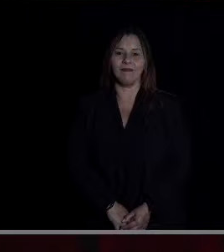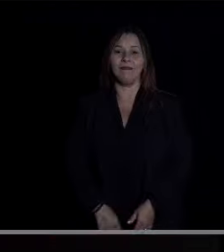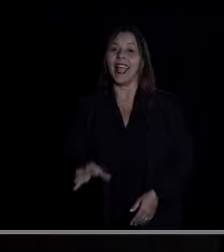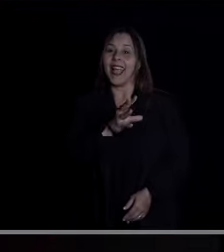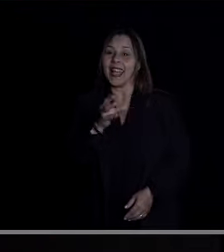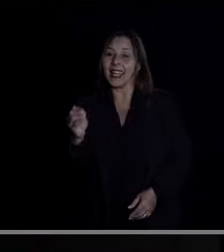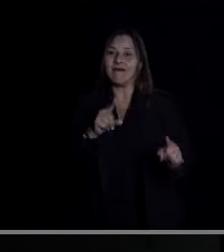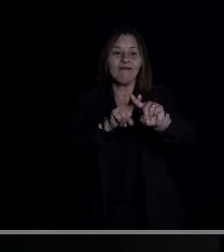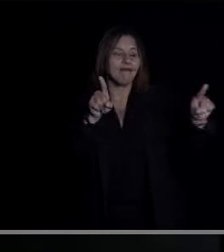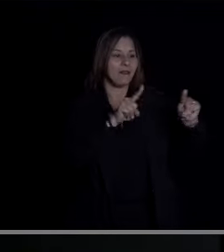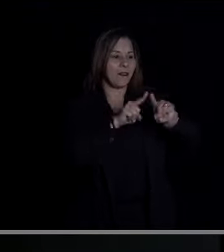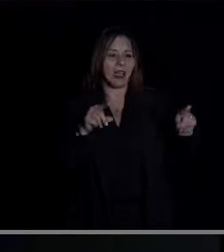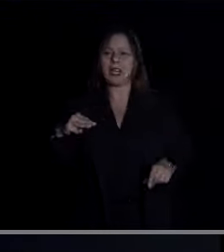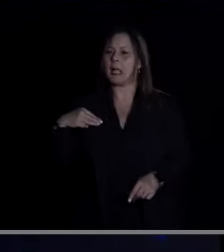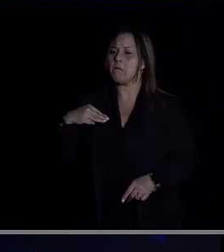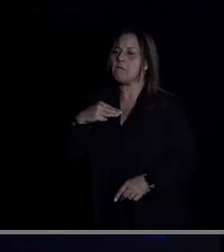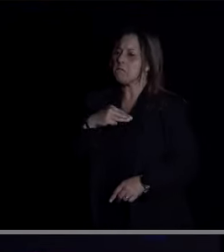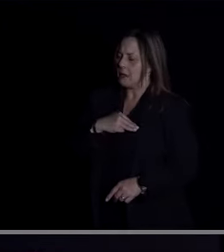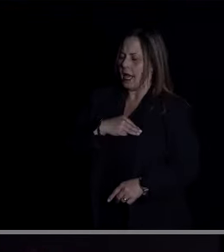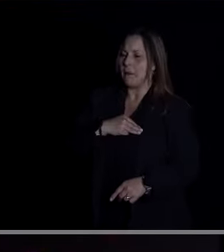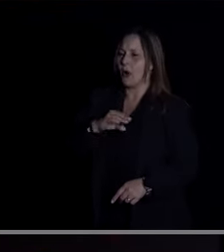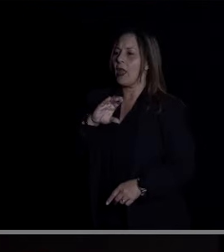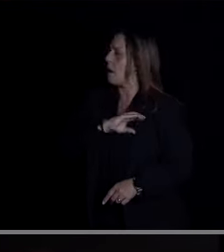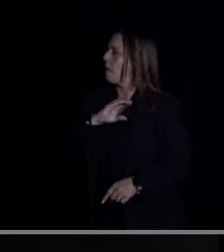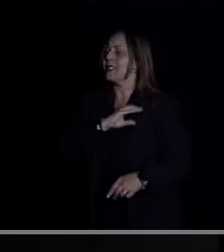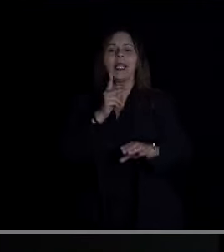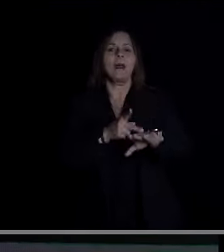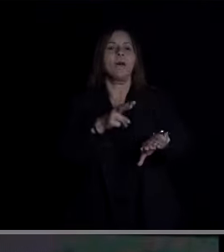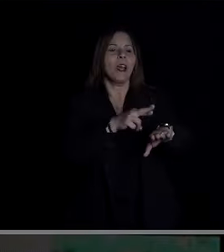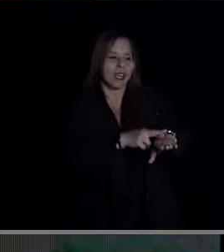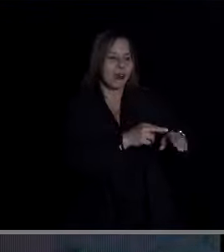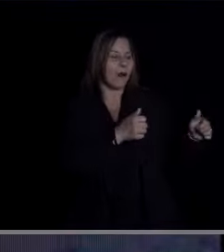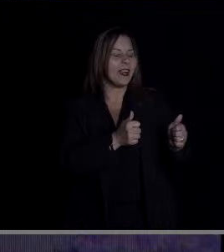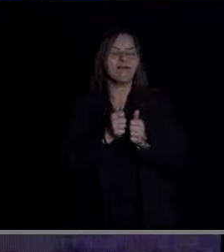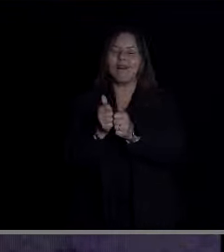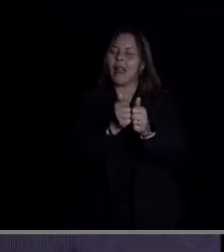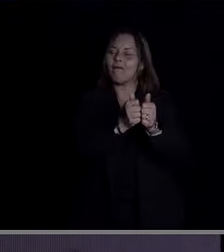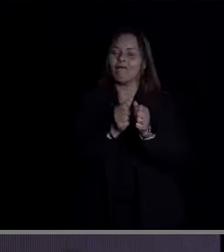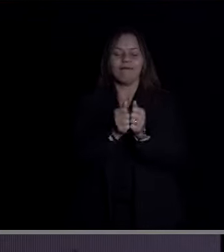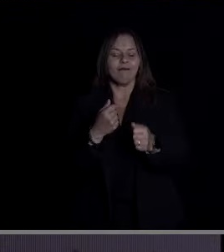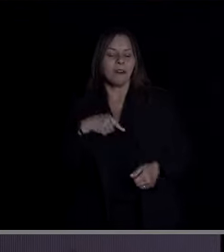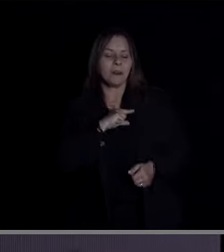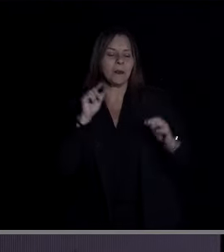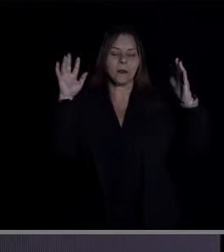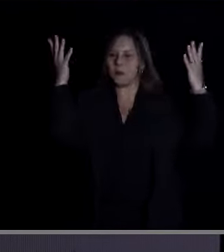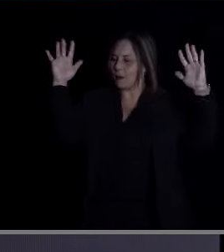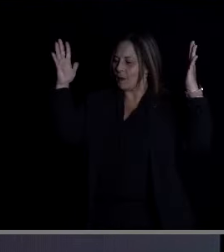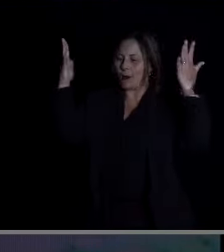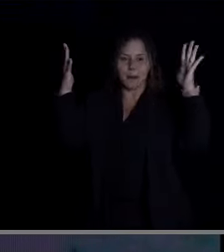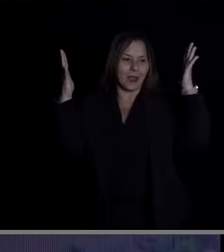y diferentes miembros o los demás miembros de la Policía de Puerto Rico que nos están acompañando. Le damos un aplauso.